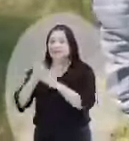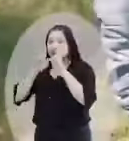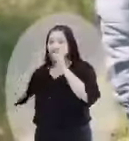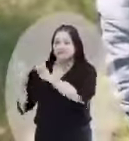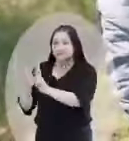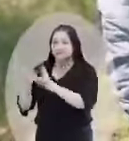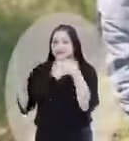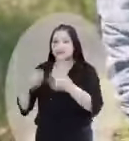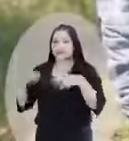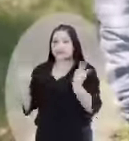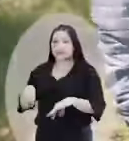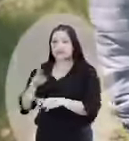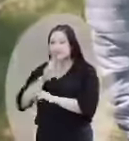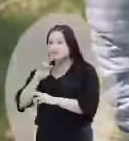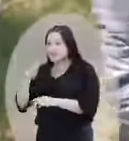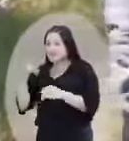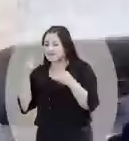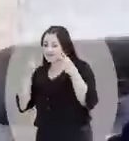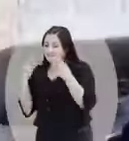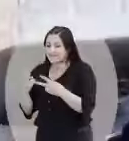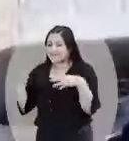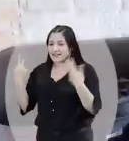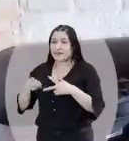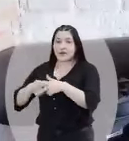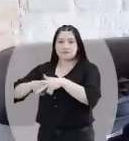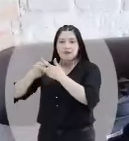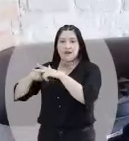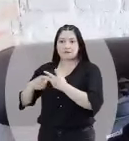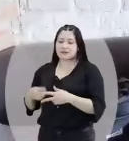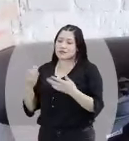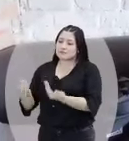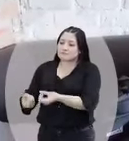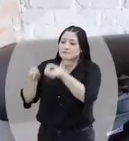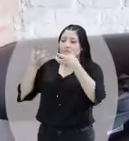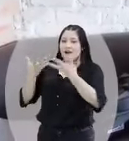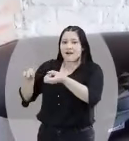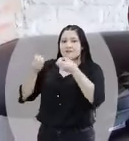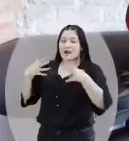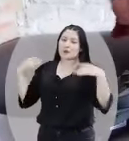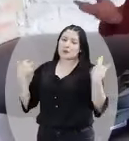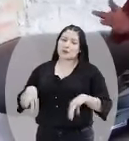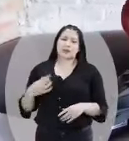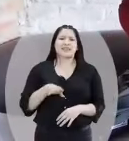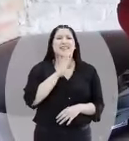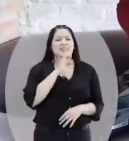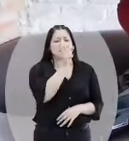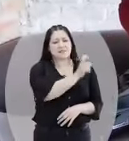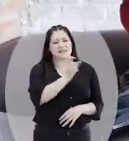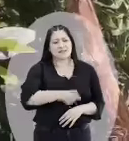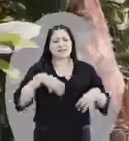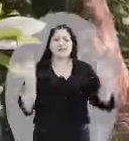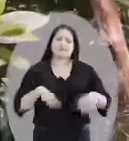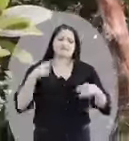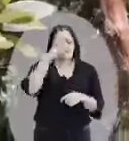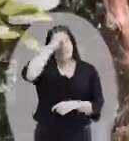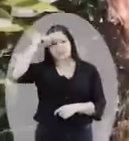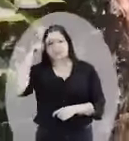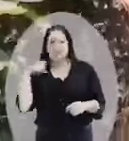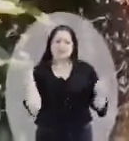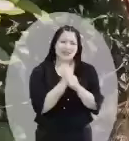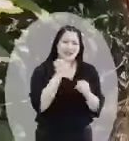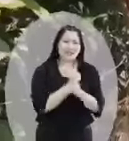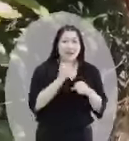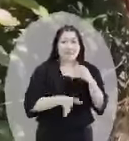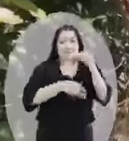diferentes apoyos y entregas de herramientas. Y con este esfuerzo del campesino, la campesina, el esfuerzo institucional, en este caso de